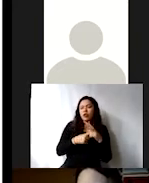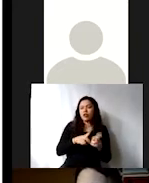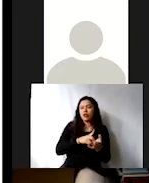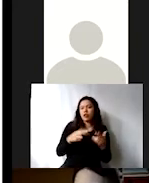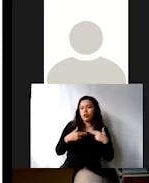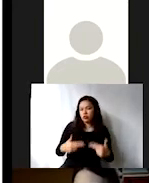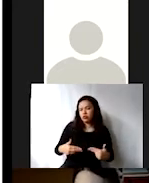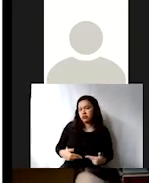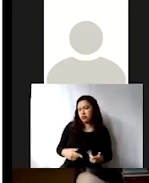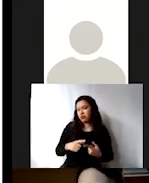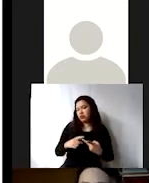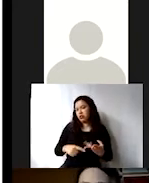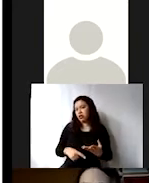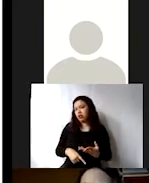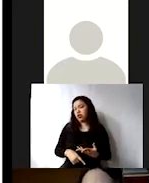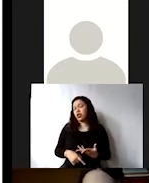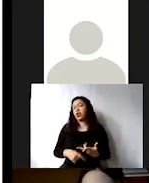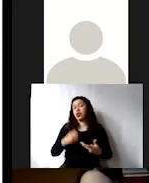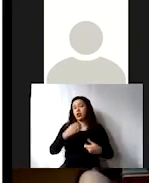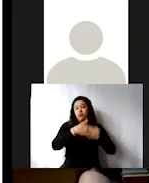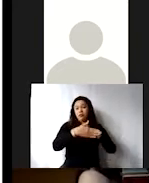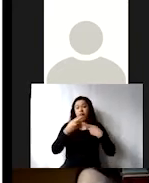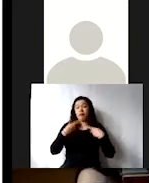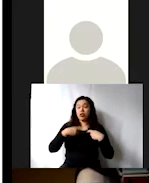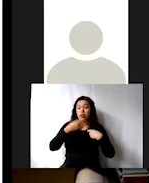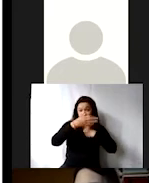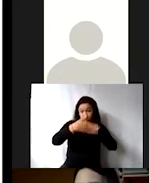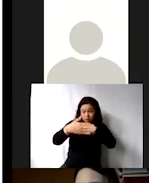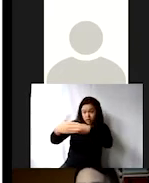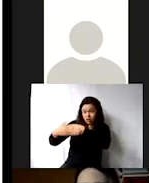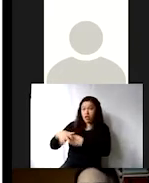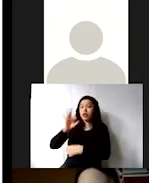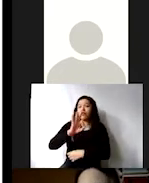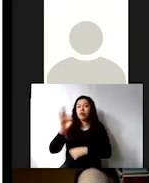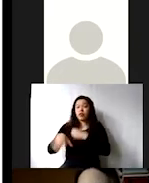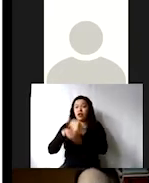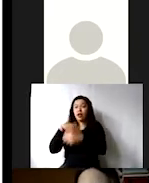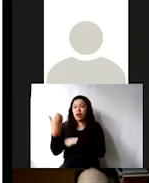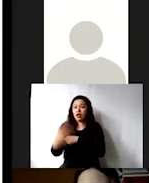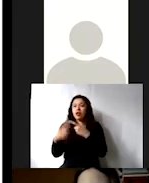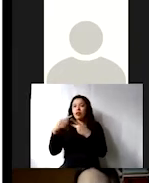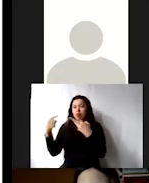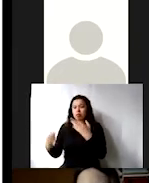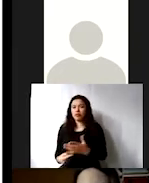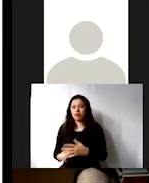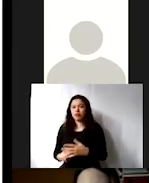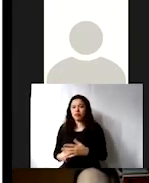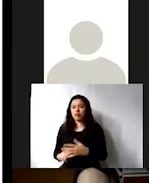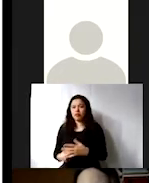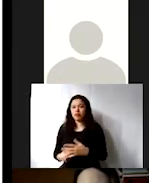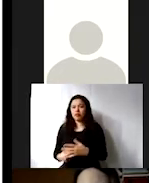pone tanto los convocantes, las fechas de cierre, etc. Entonces estas también se las puedo